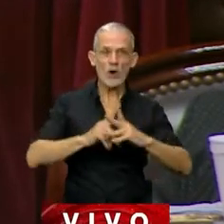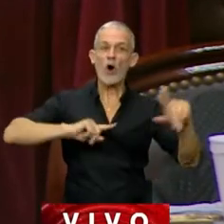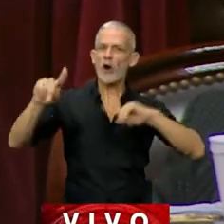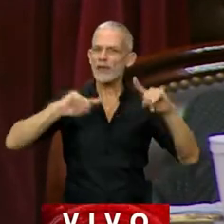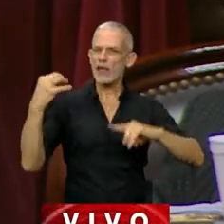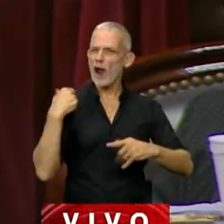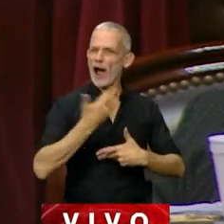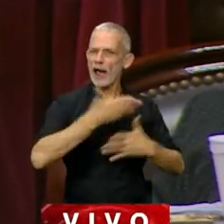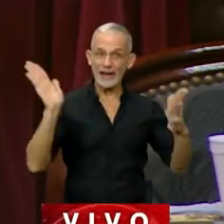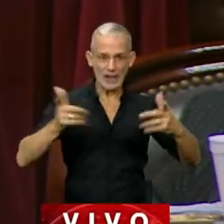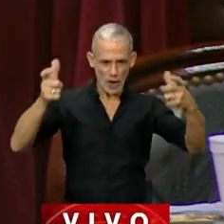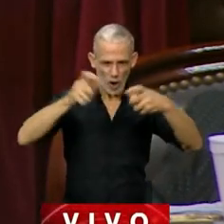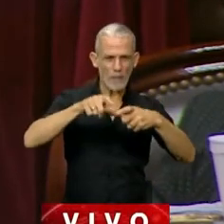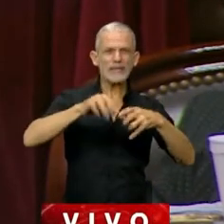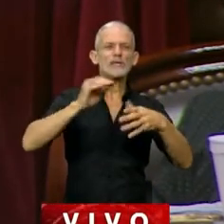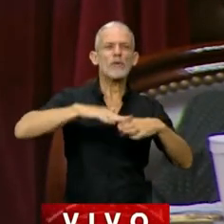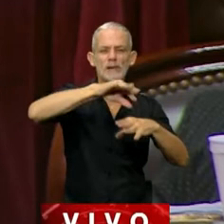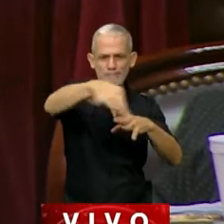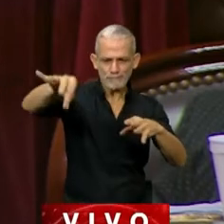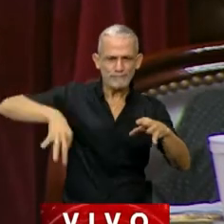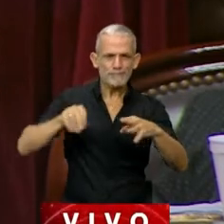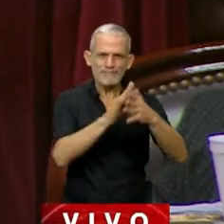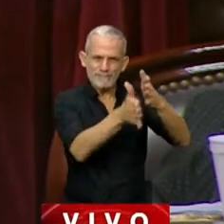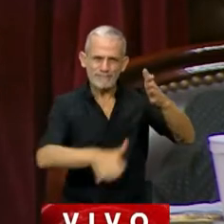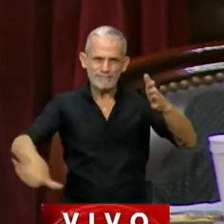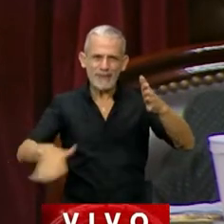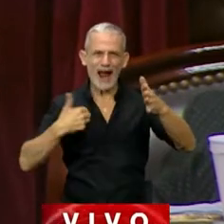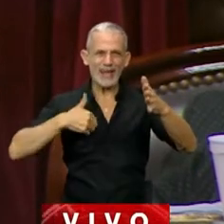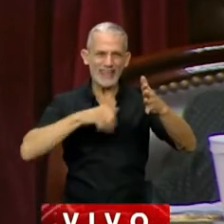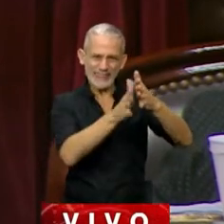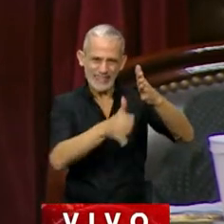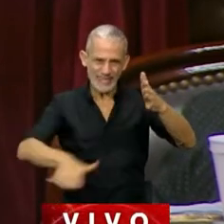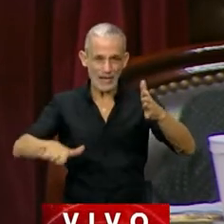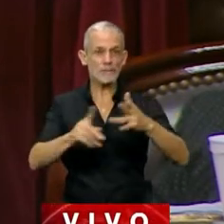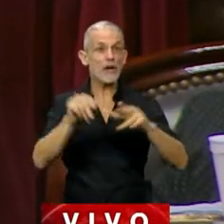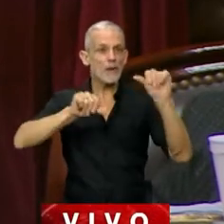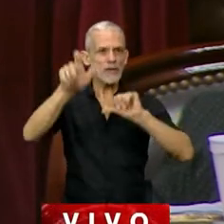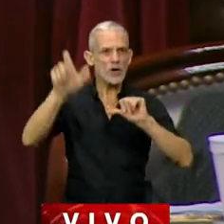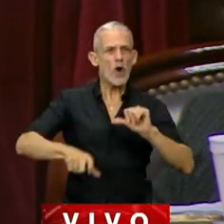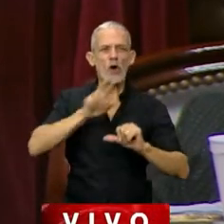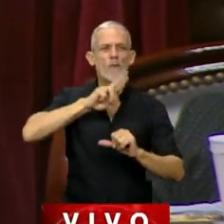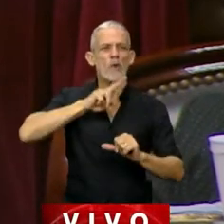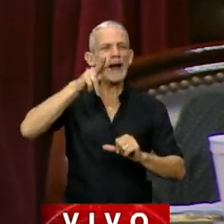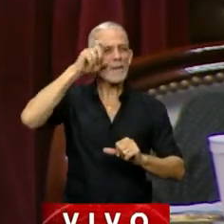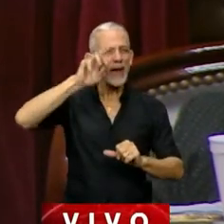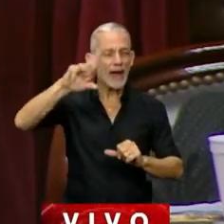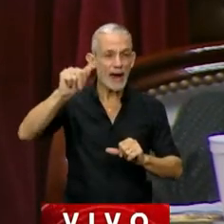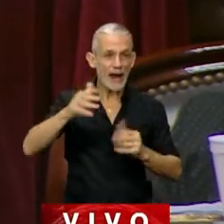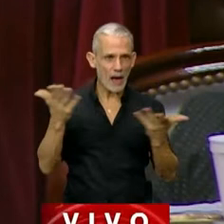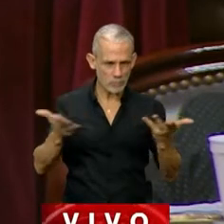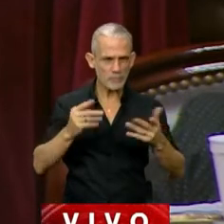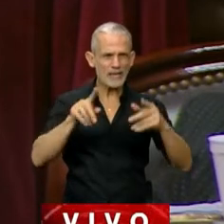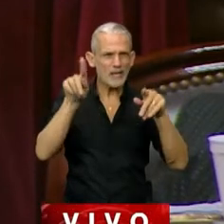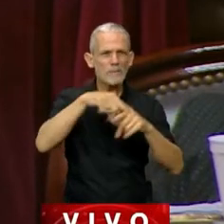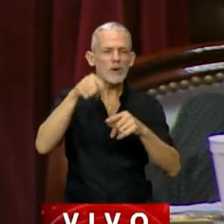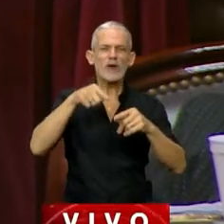general del Comité de Límite Exterior de la Plataforma Continental. La bióloga Carolina Vera, investigadora del